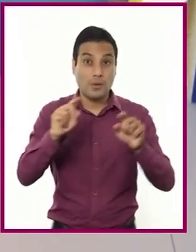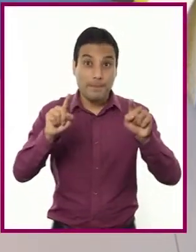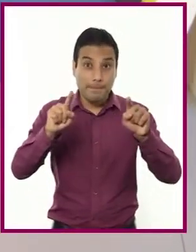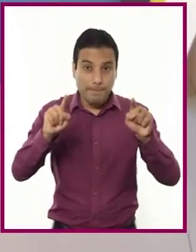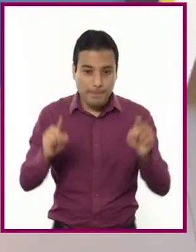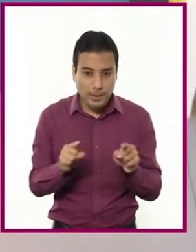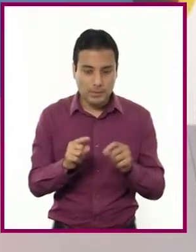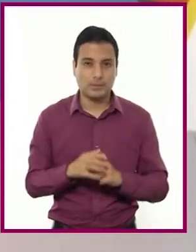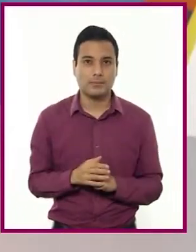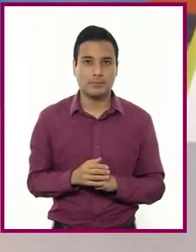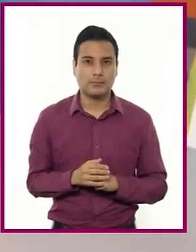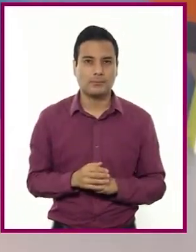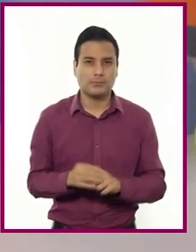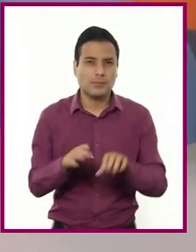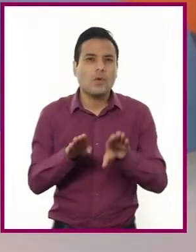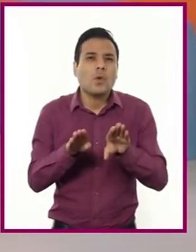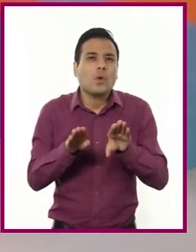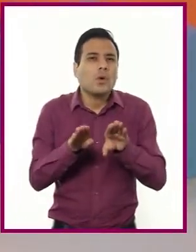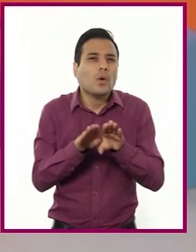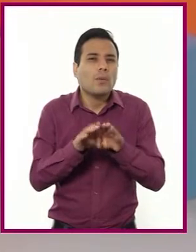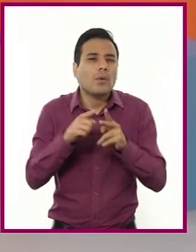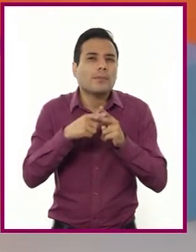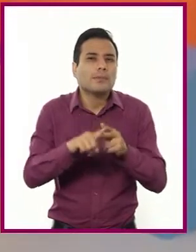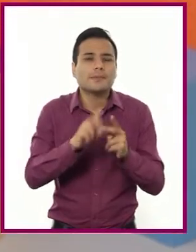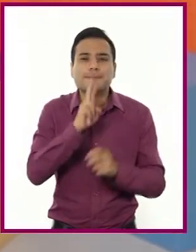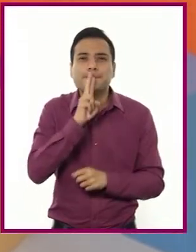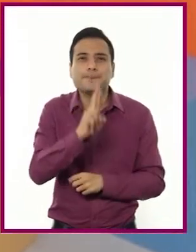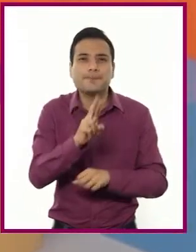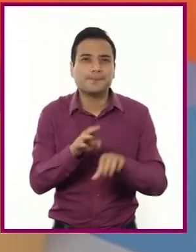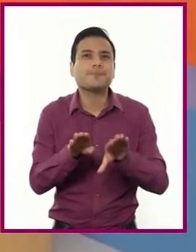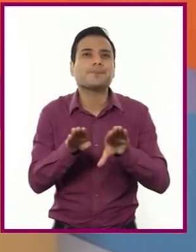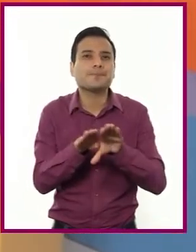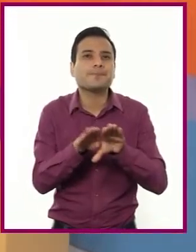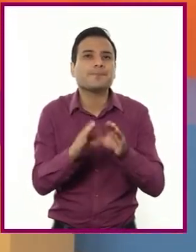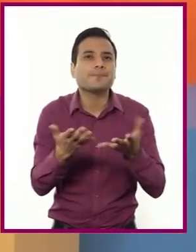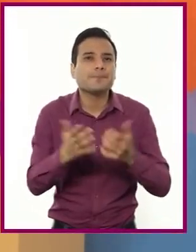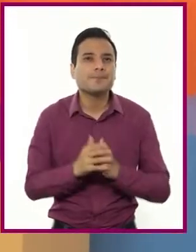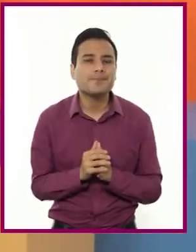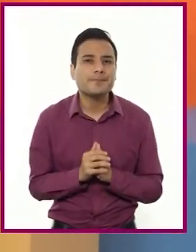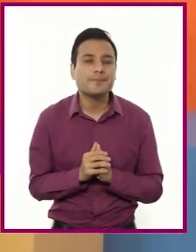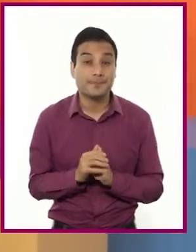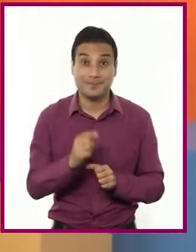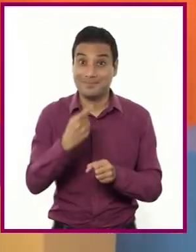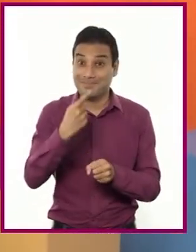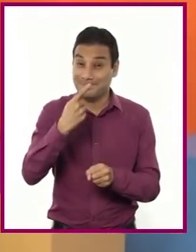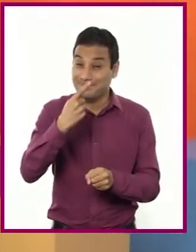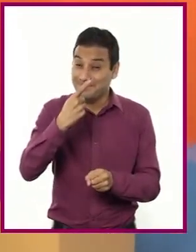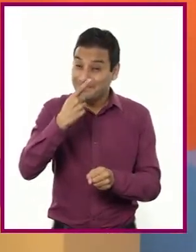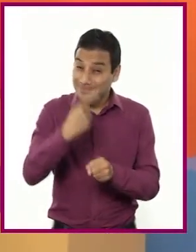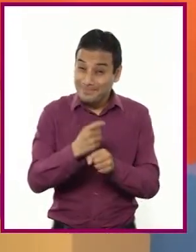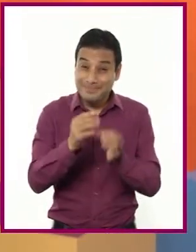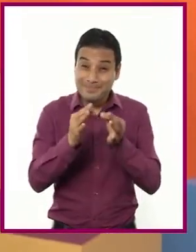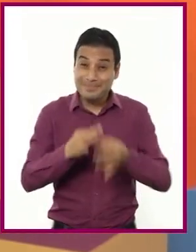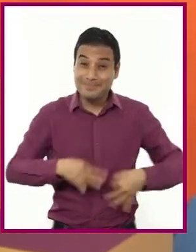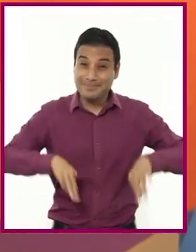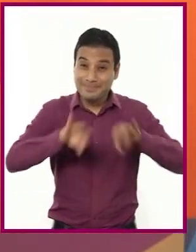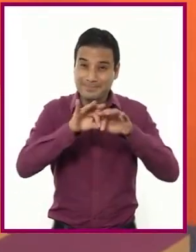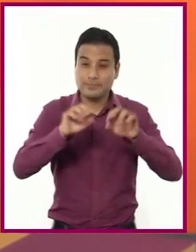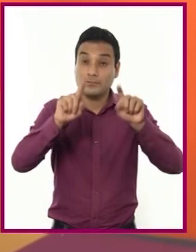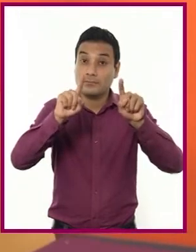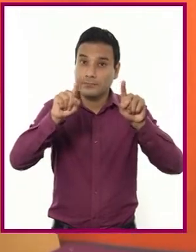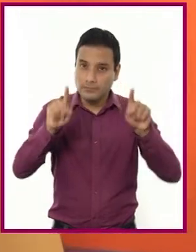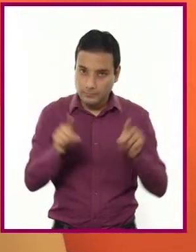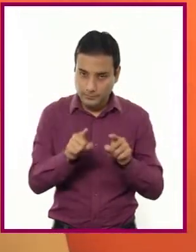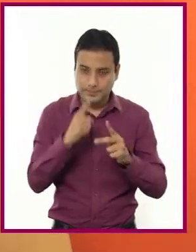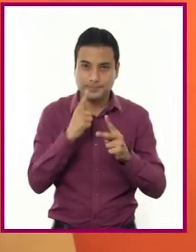es lo primero que tenemos que hacer para resolver la ecuación? Primero, debemos eliminar los paréntesis.